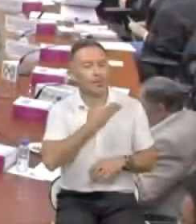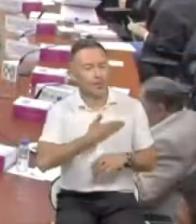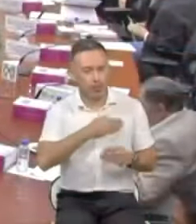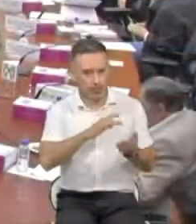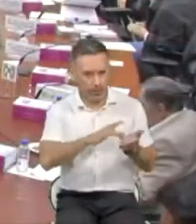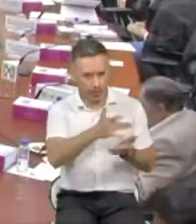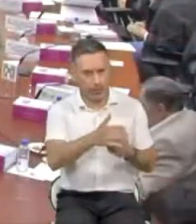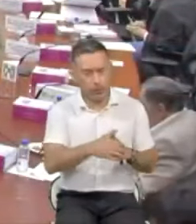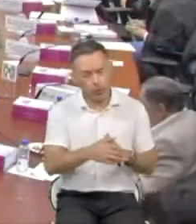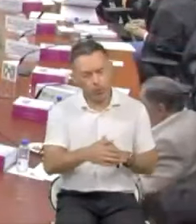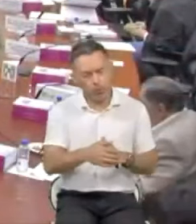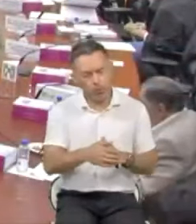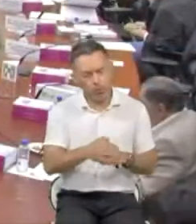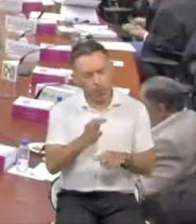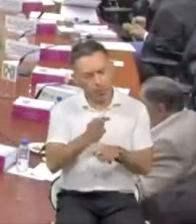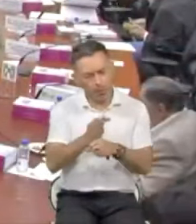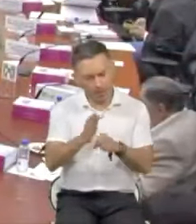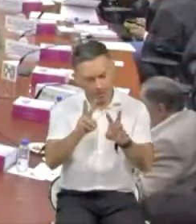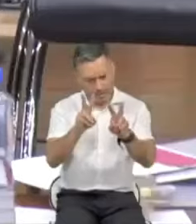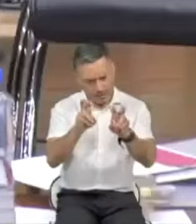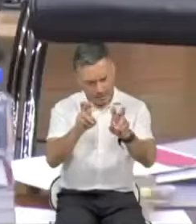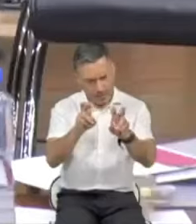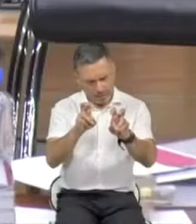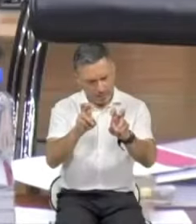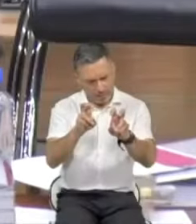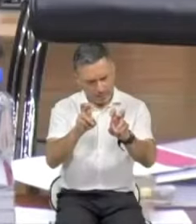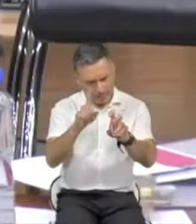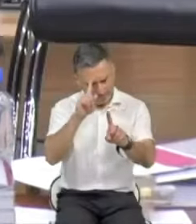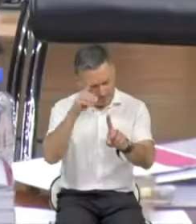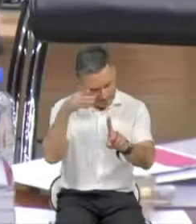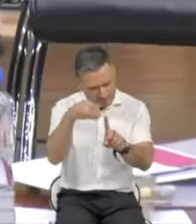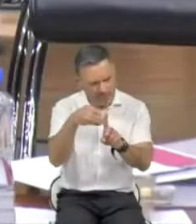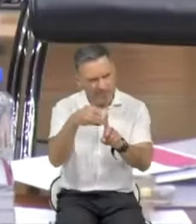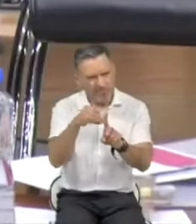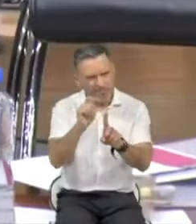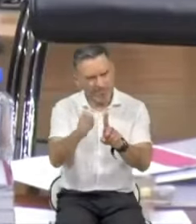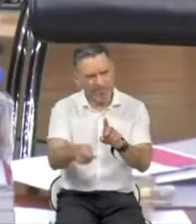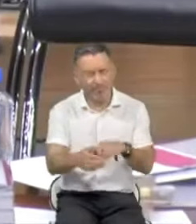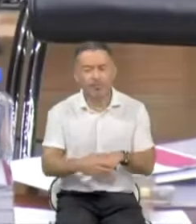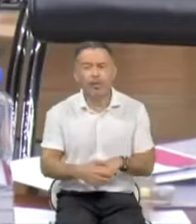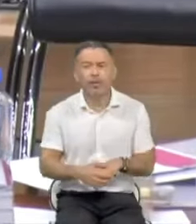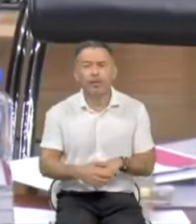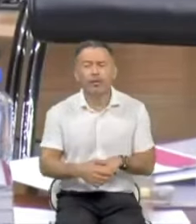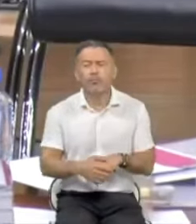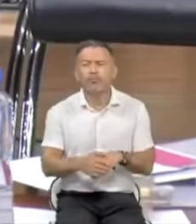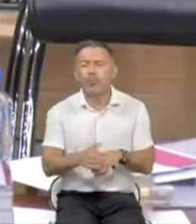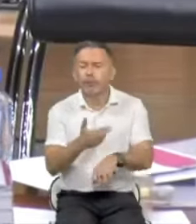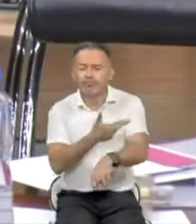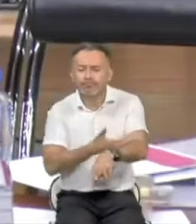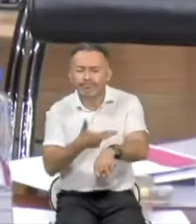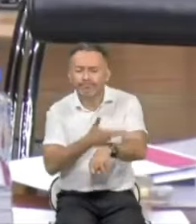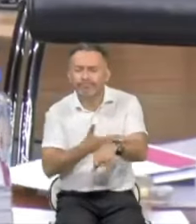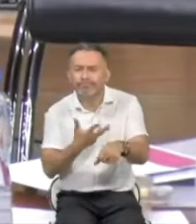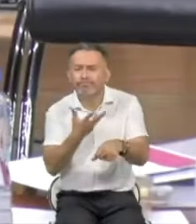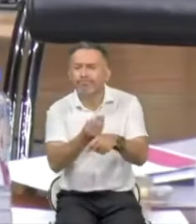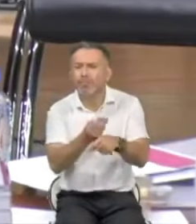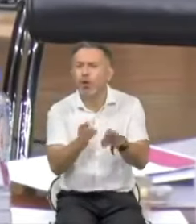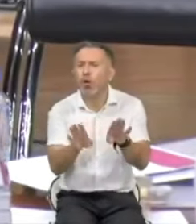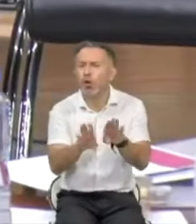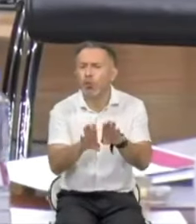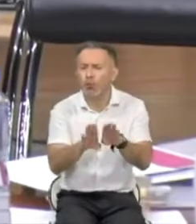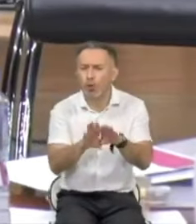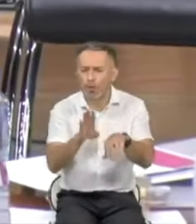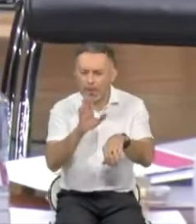tema que nos encarga es buscar los mecanismos adecuados y más